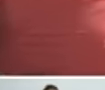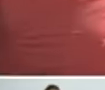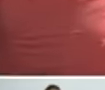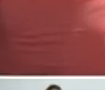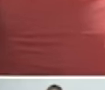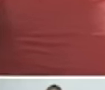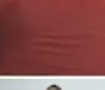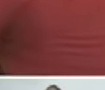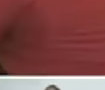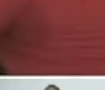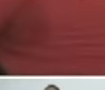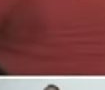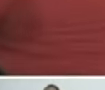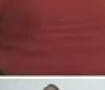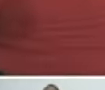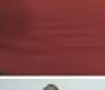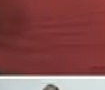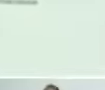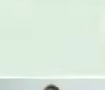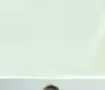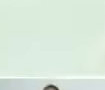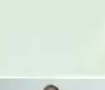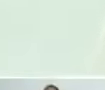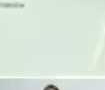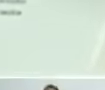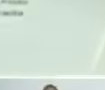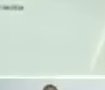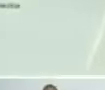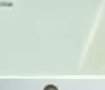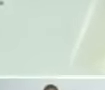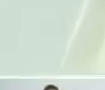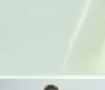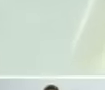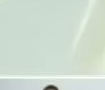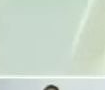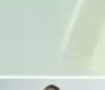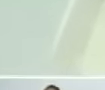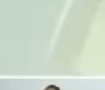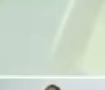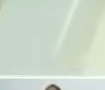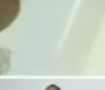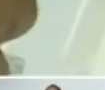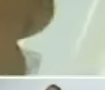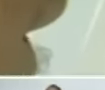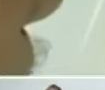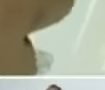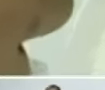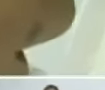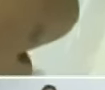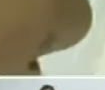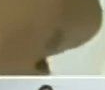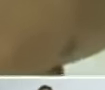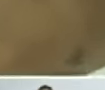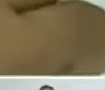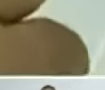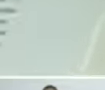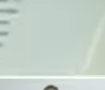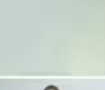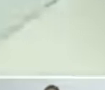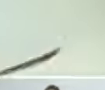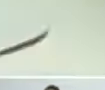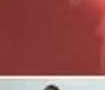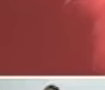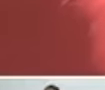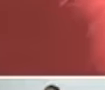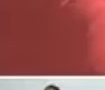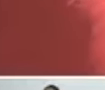Electoral para cumplir con los requisitos y normativas que establece el ente comicial. Al menos 14 organizaciones con fines políticos ya han